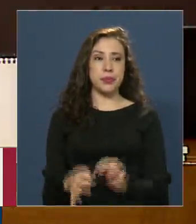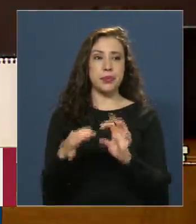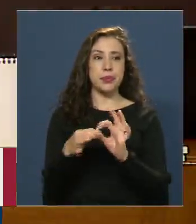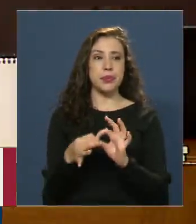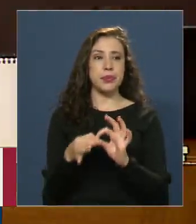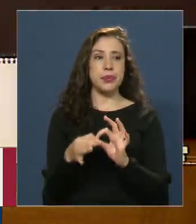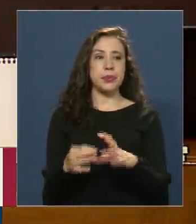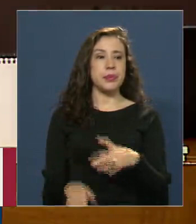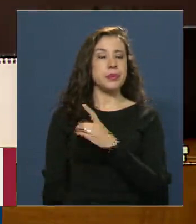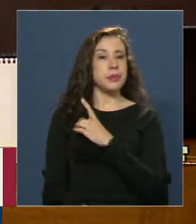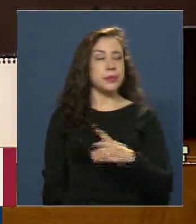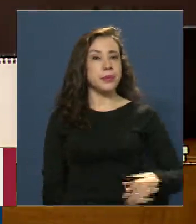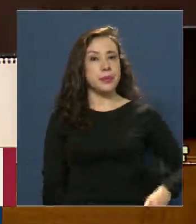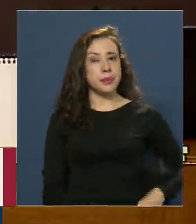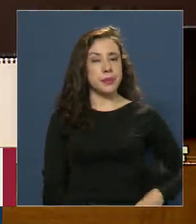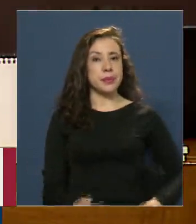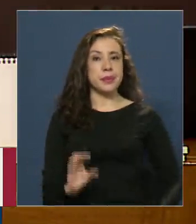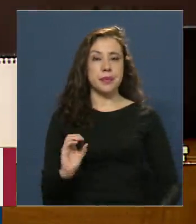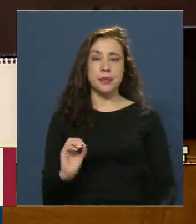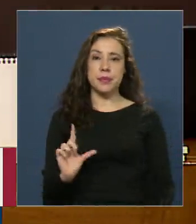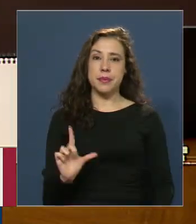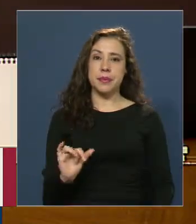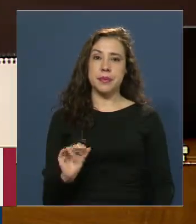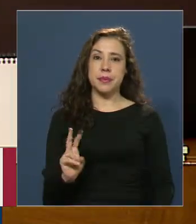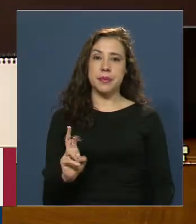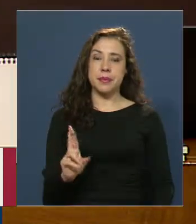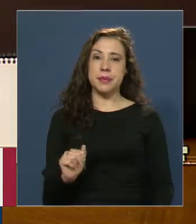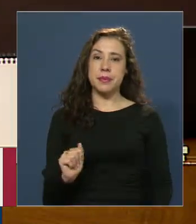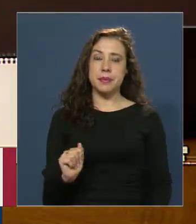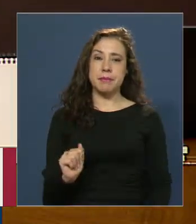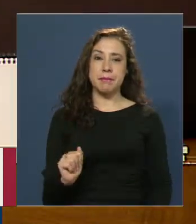Gracias, señora diputada, doña Erika Olivera de la Fuente.